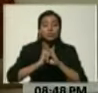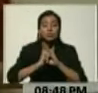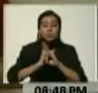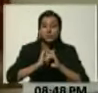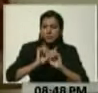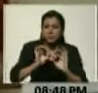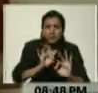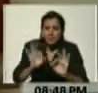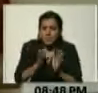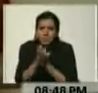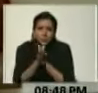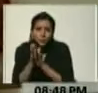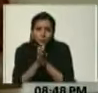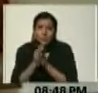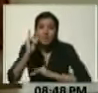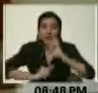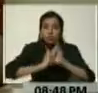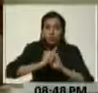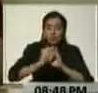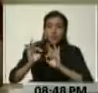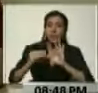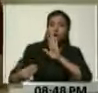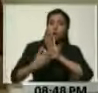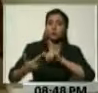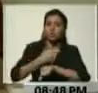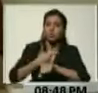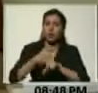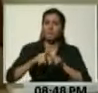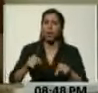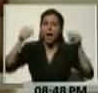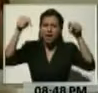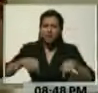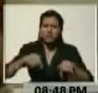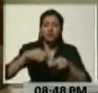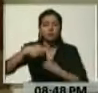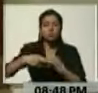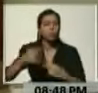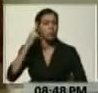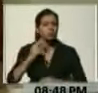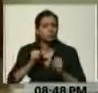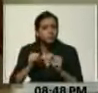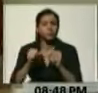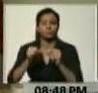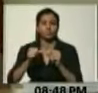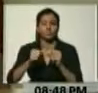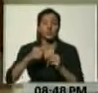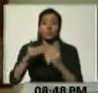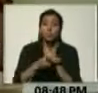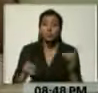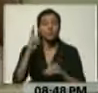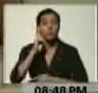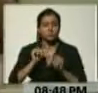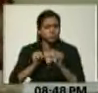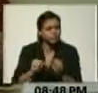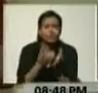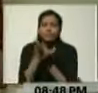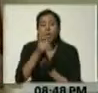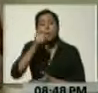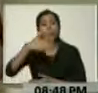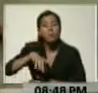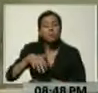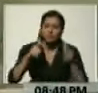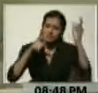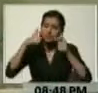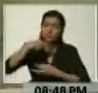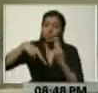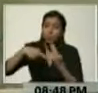conspiraciones internacionales. Y aquí está la revolución bolivariana, aquí está la democracia bolivariana, aquí está el pueblo bolivariano,